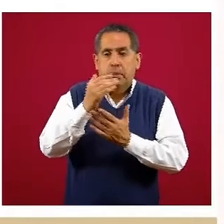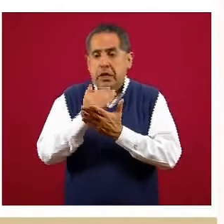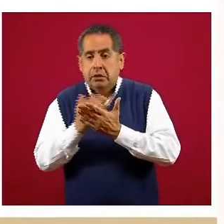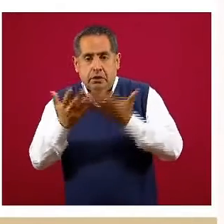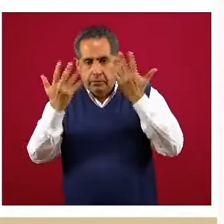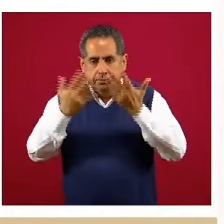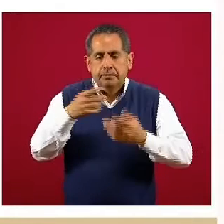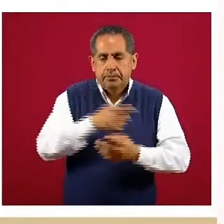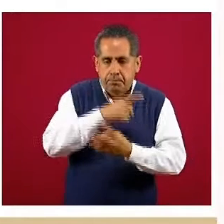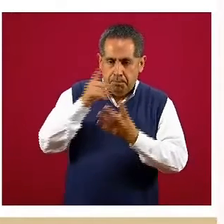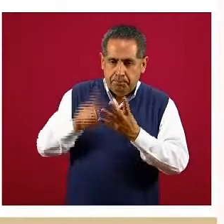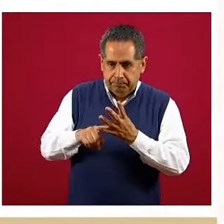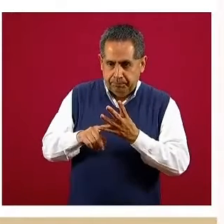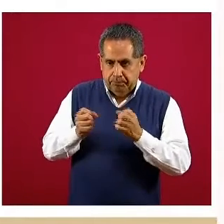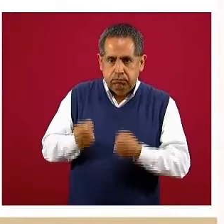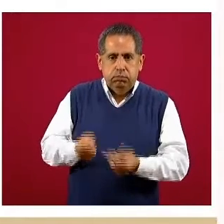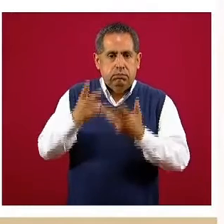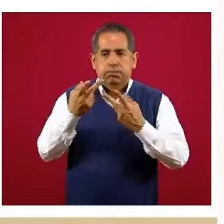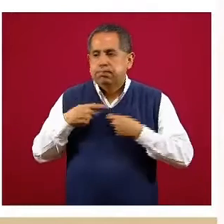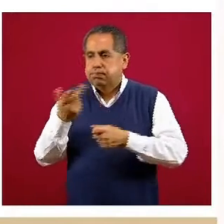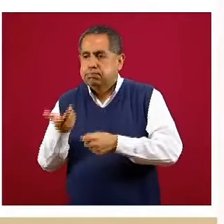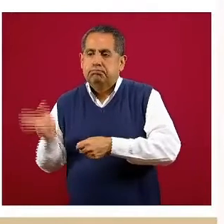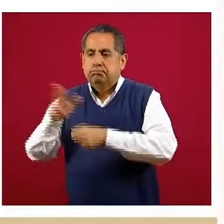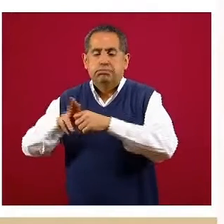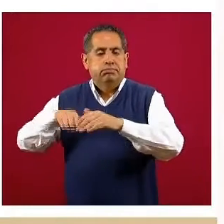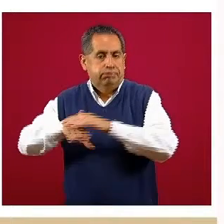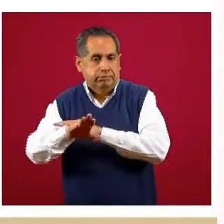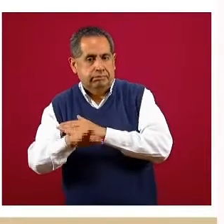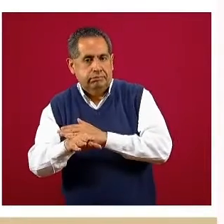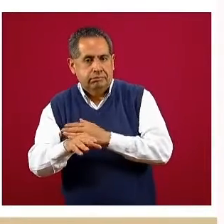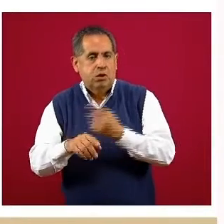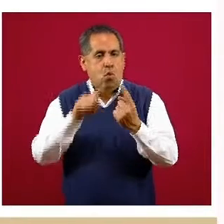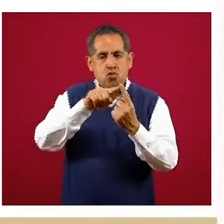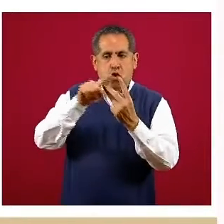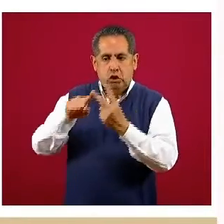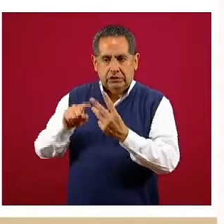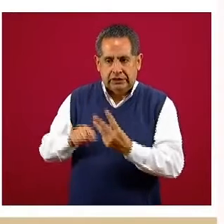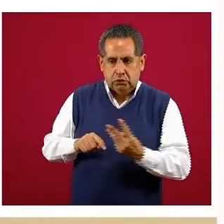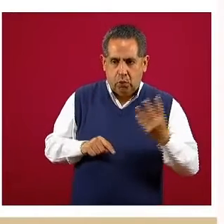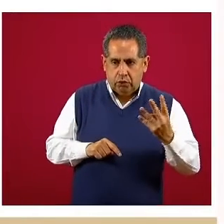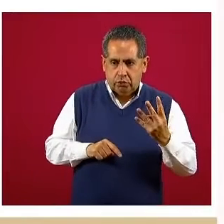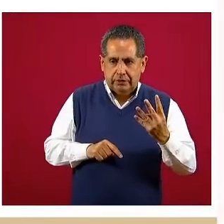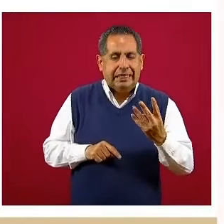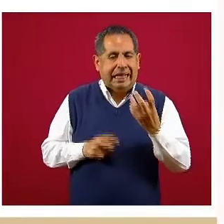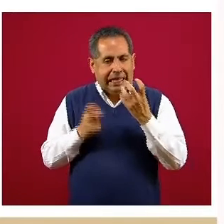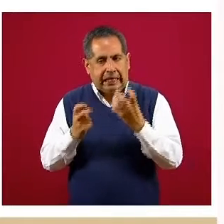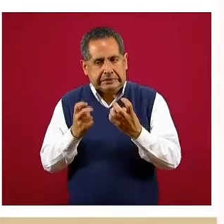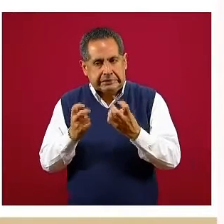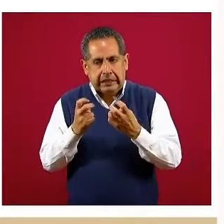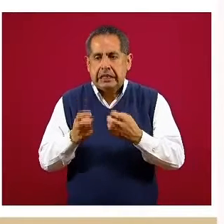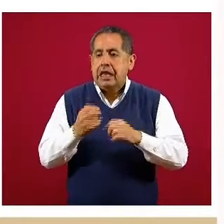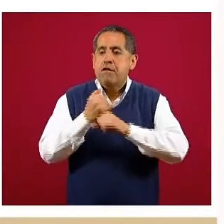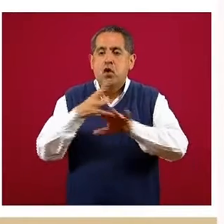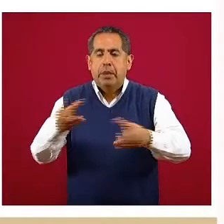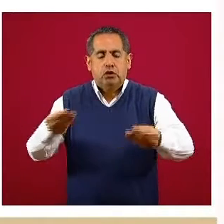estado, y solamente acompañándolos a ustedes. Bienvenidos a Puebla. Adelante, por